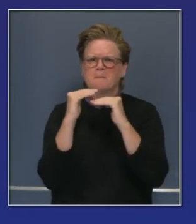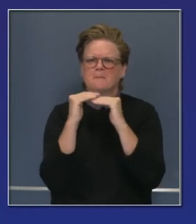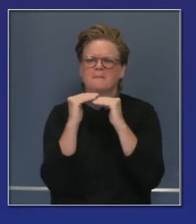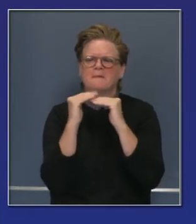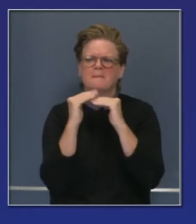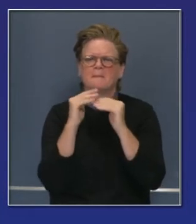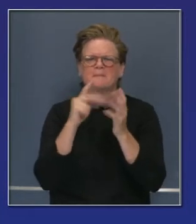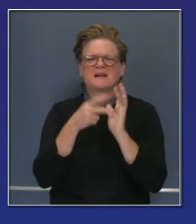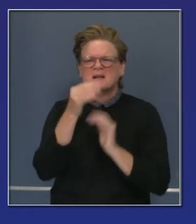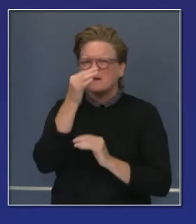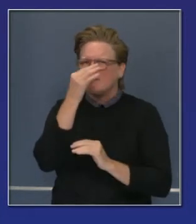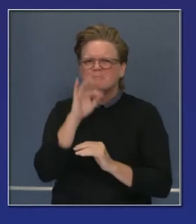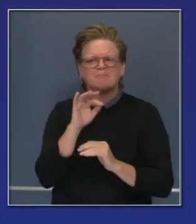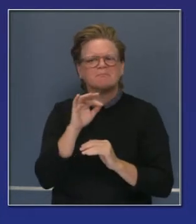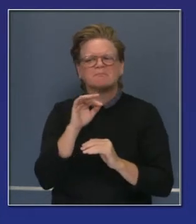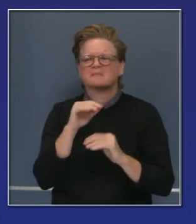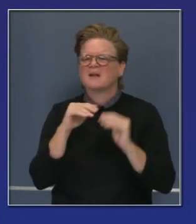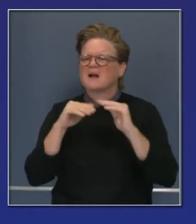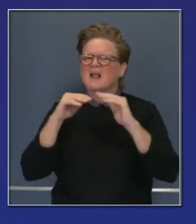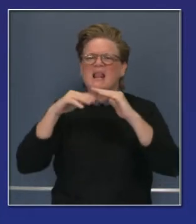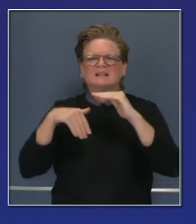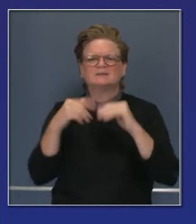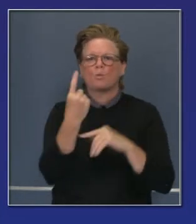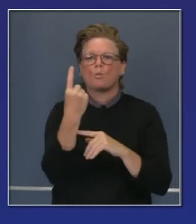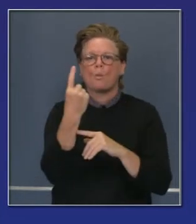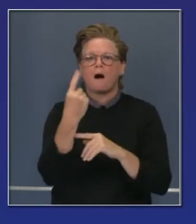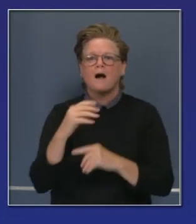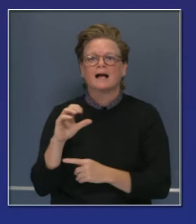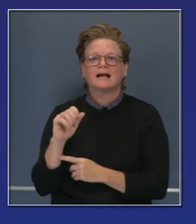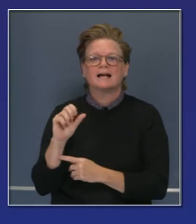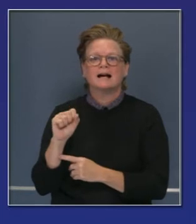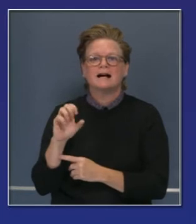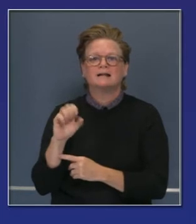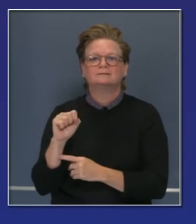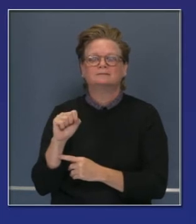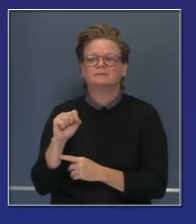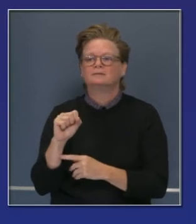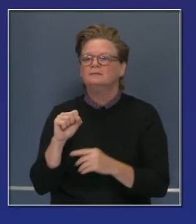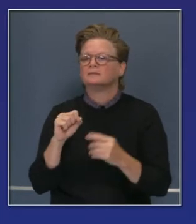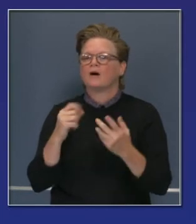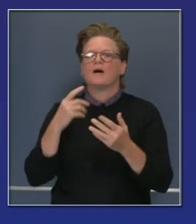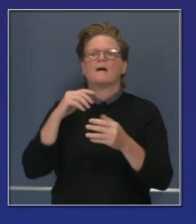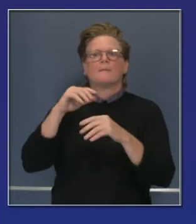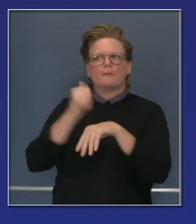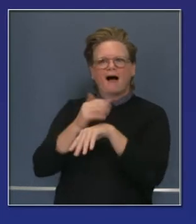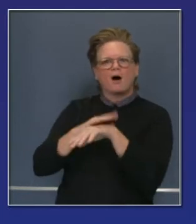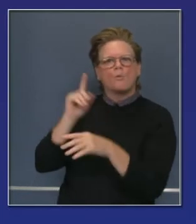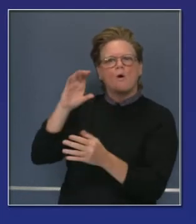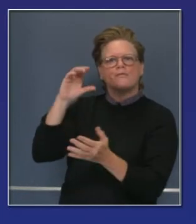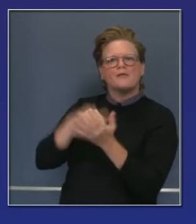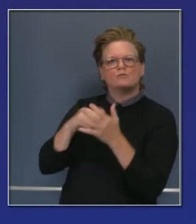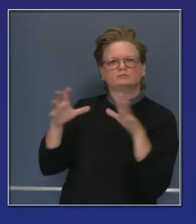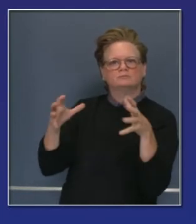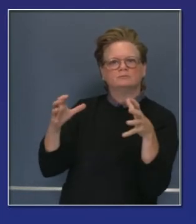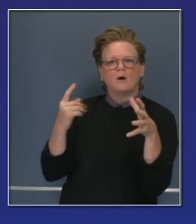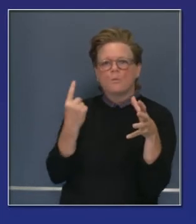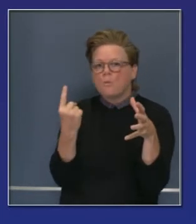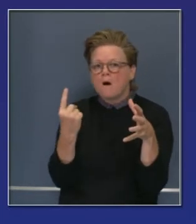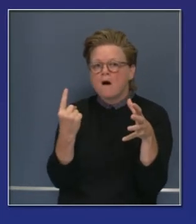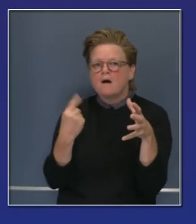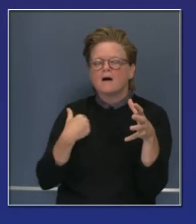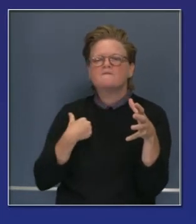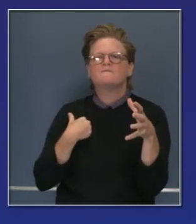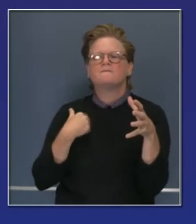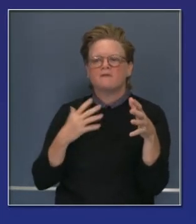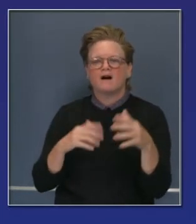0,9%. Es la nueva categoría, la de hasta abajo, propagación mínima, menos de una persona por cada 100,000